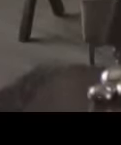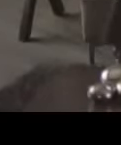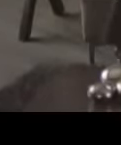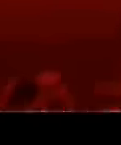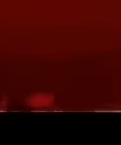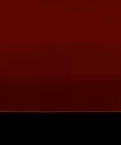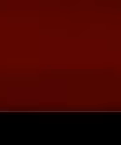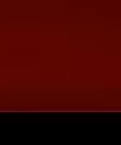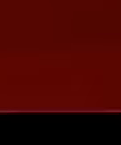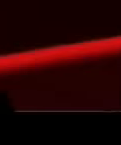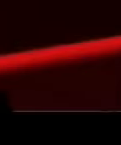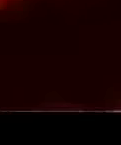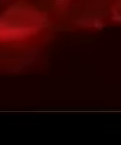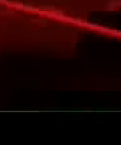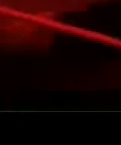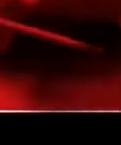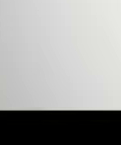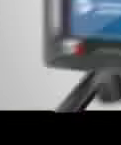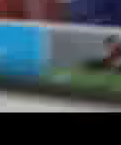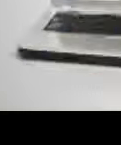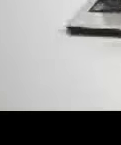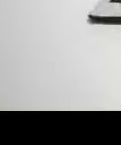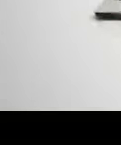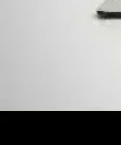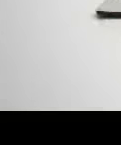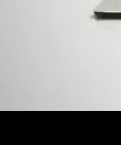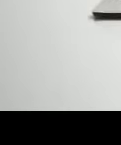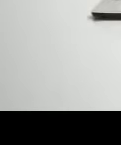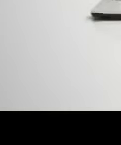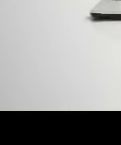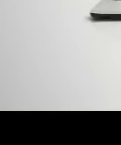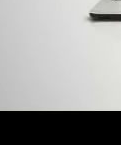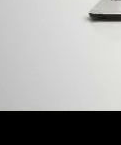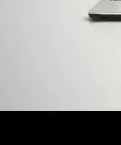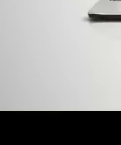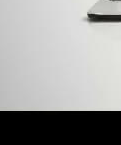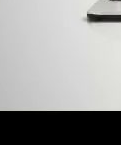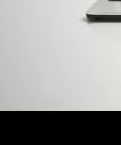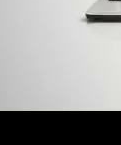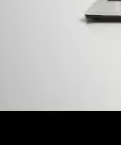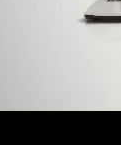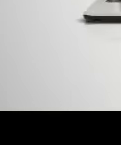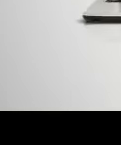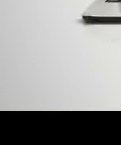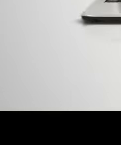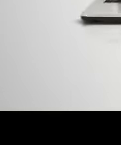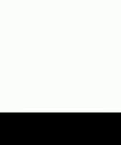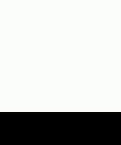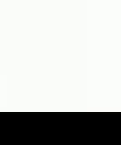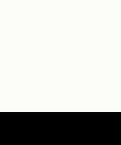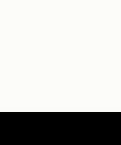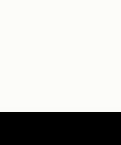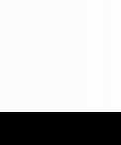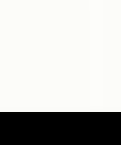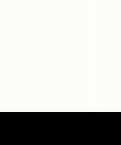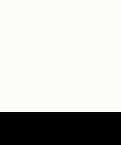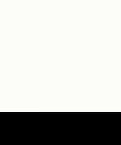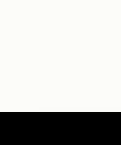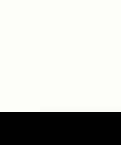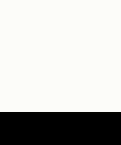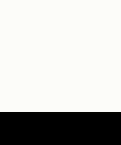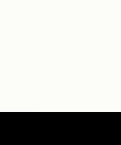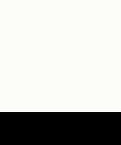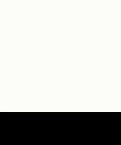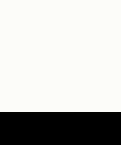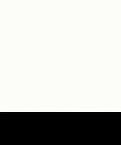en HD con el canal exclusivo Claro Sports o en clarosports.com. Claro Sports, cadena oficial